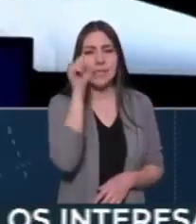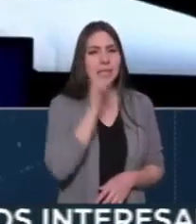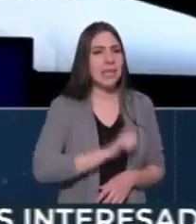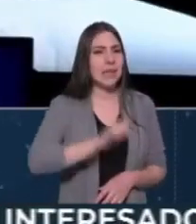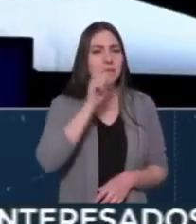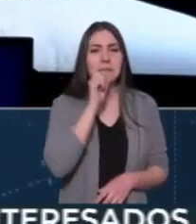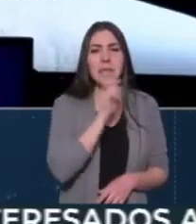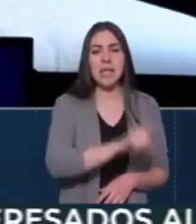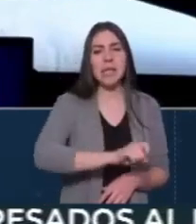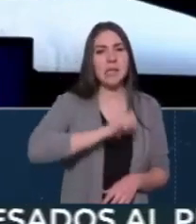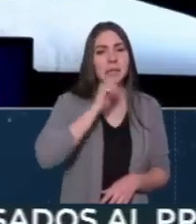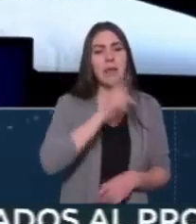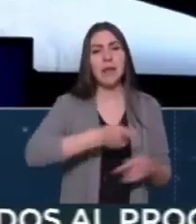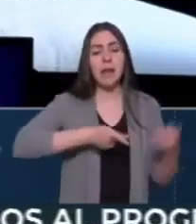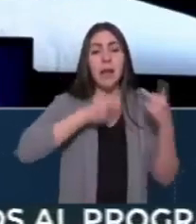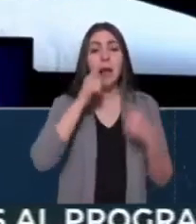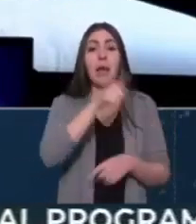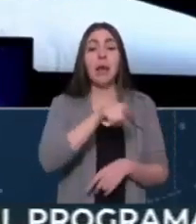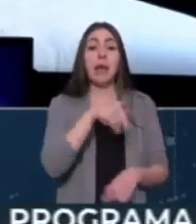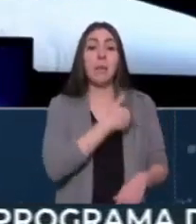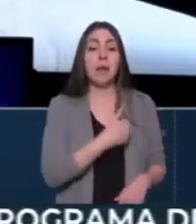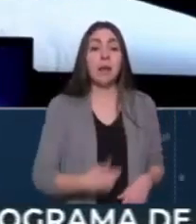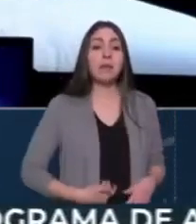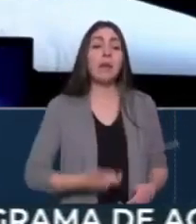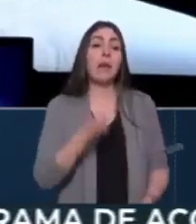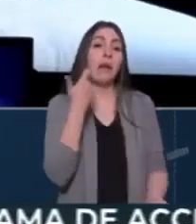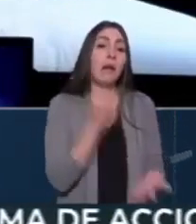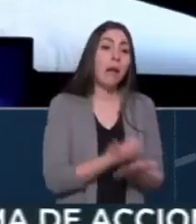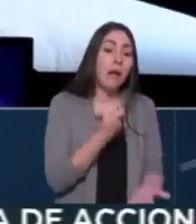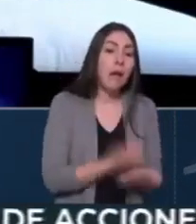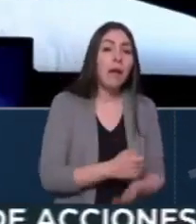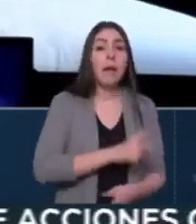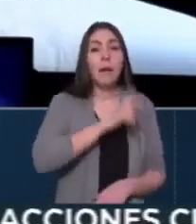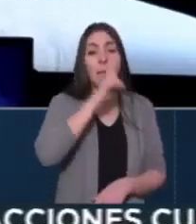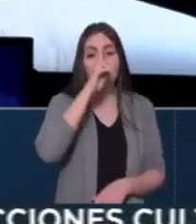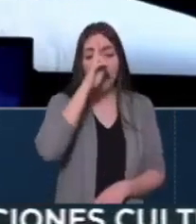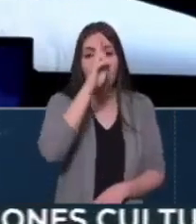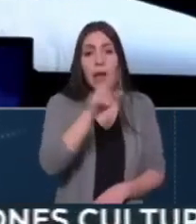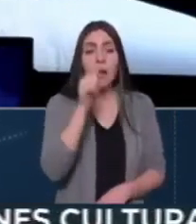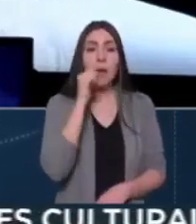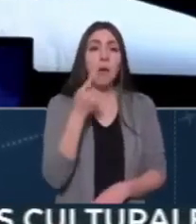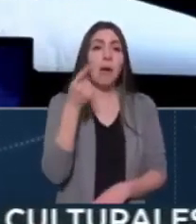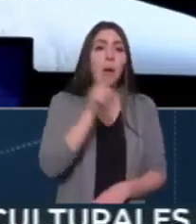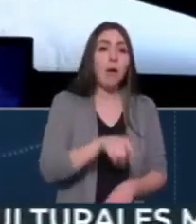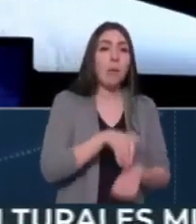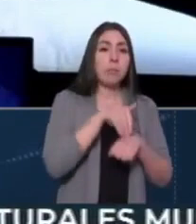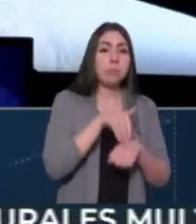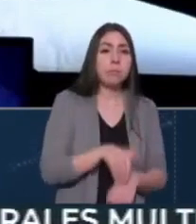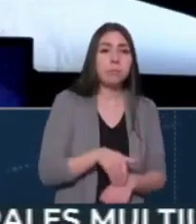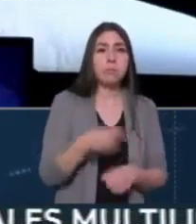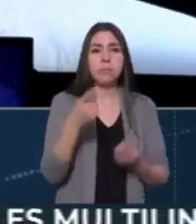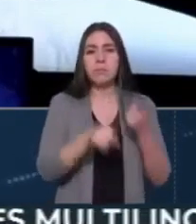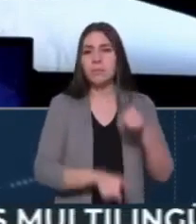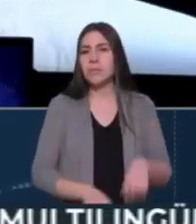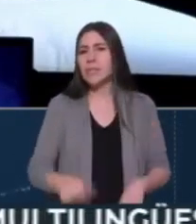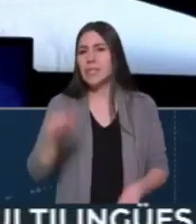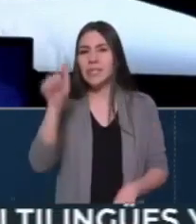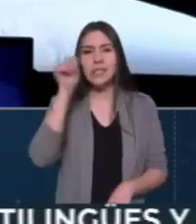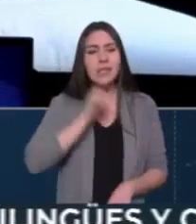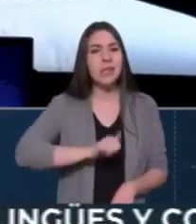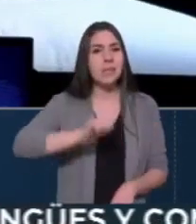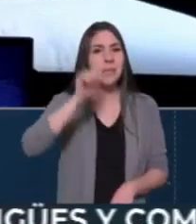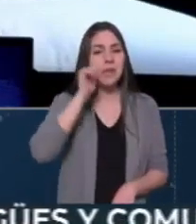autoritario, vengativo, dictador, las mismas palabrerías de siempre de